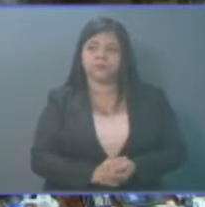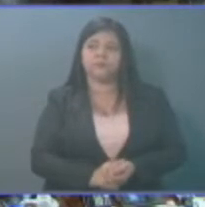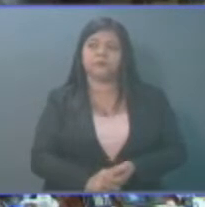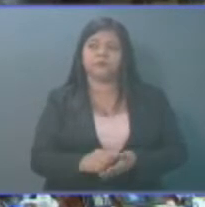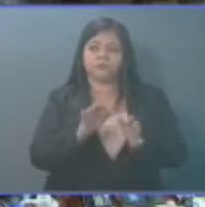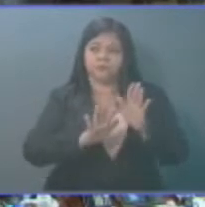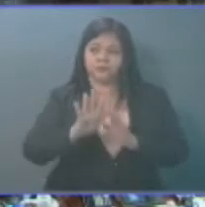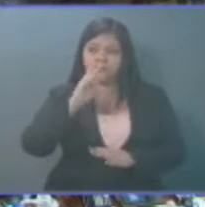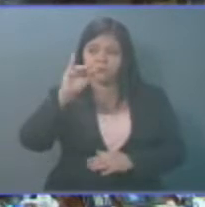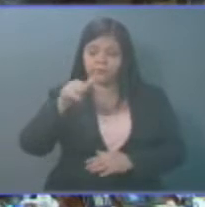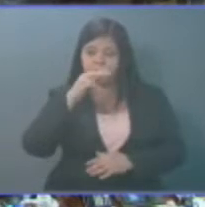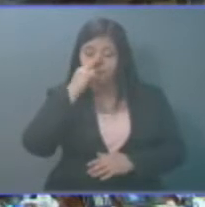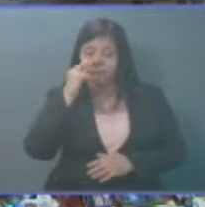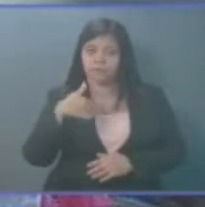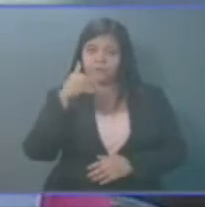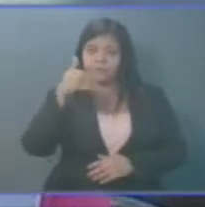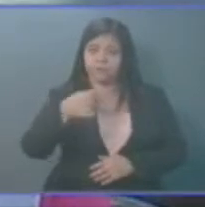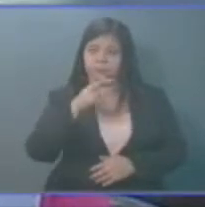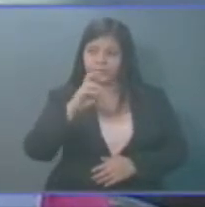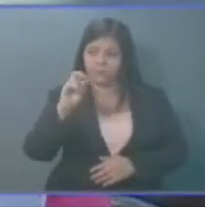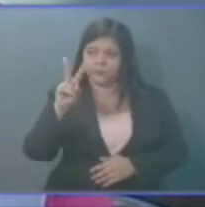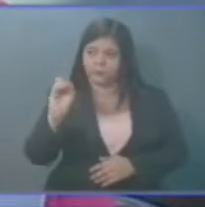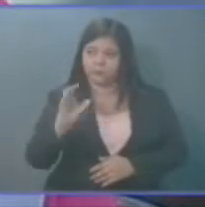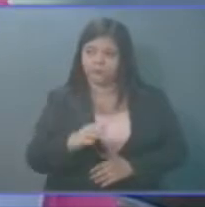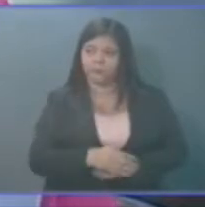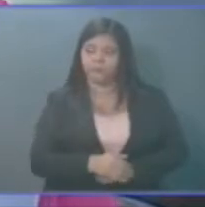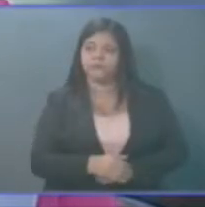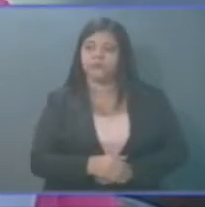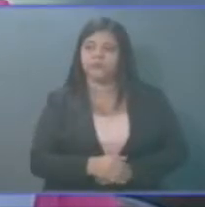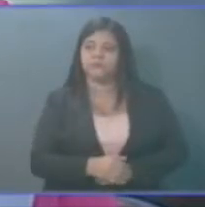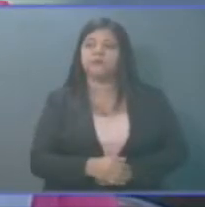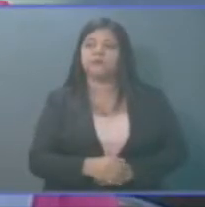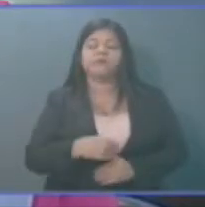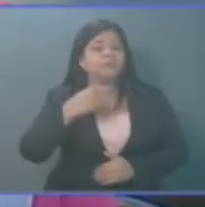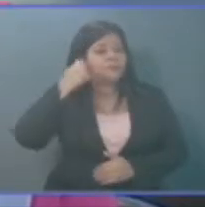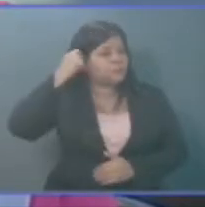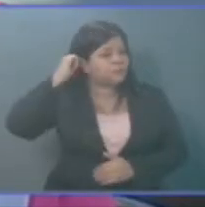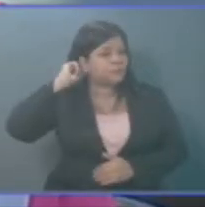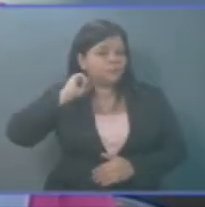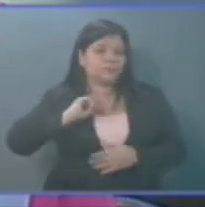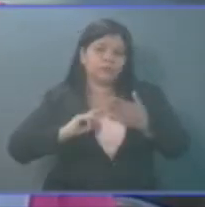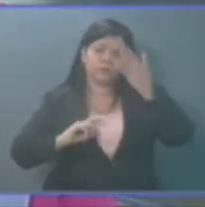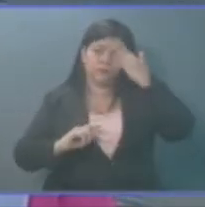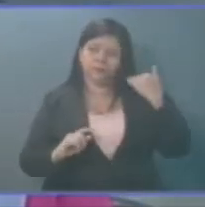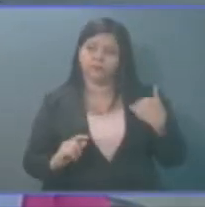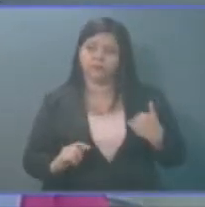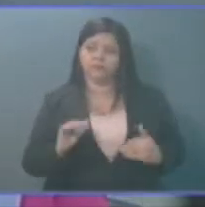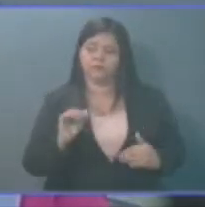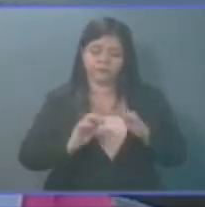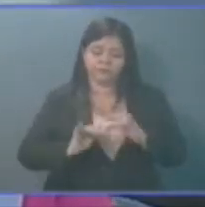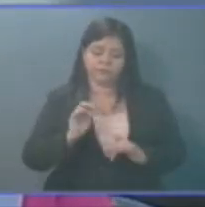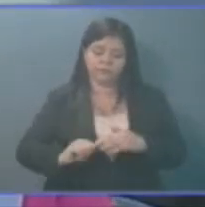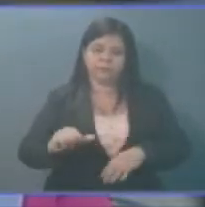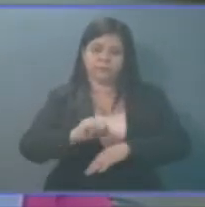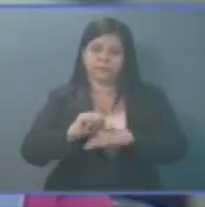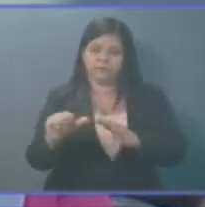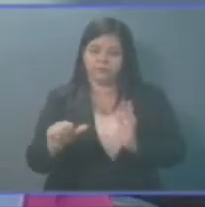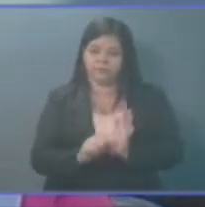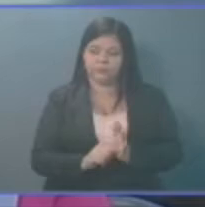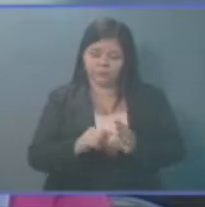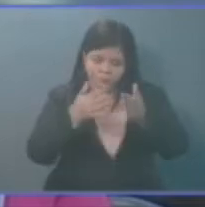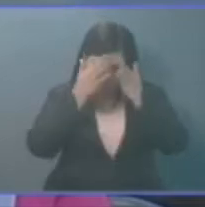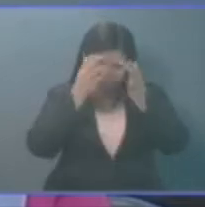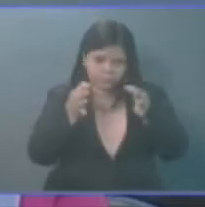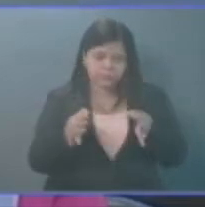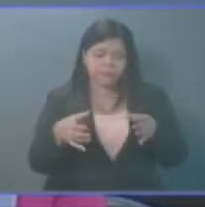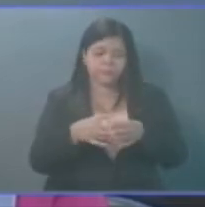15 de junio de 2020. Señores secretarios, Asamblea Legislativa presente, dictamen